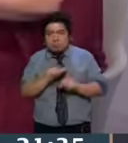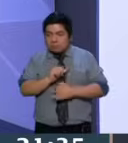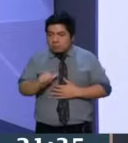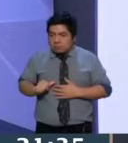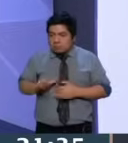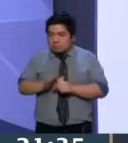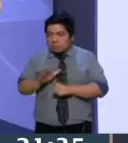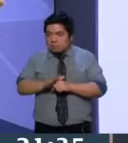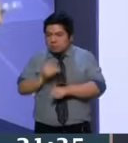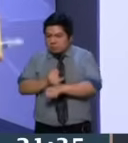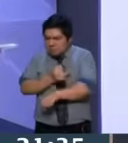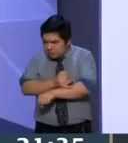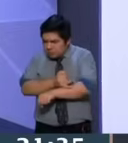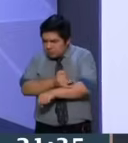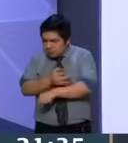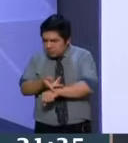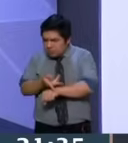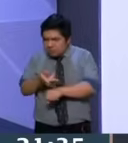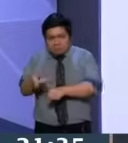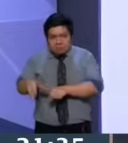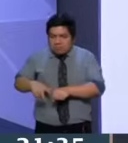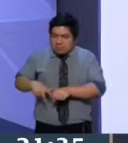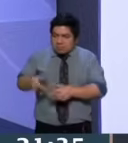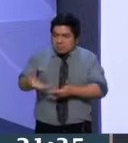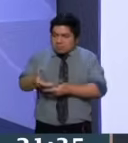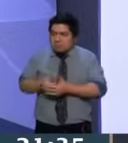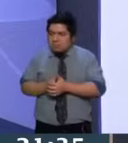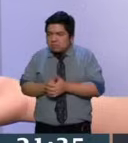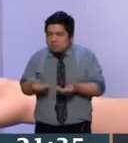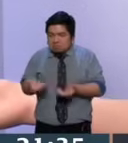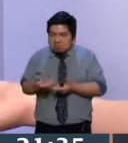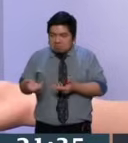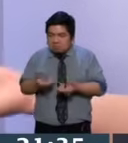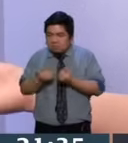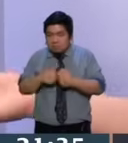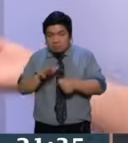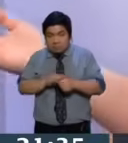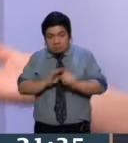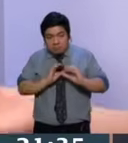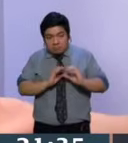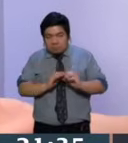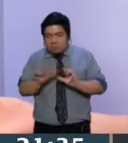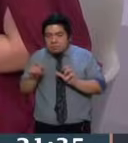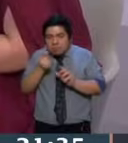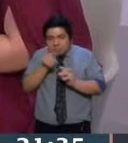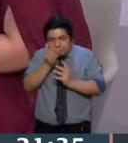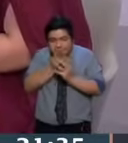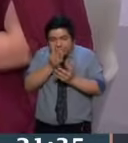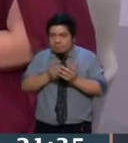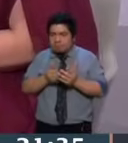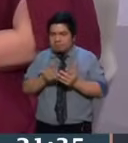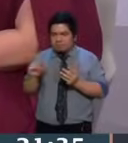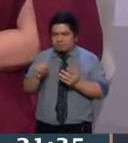¿Y qué crees, Iztapalapa? ¿y O sea, qué crees el que es gobierno mi beca local para que empezar? hizo- ¿Parte de qué crees que O es sea, mi beca ¿eso es para el sistema empezar? de cuidados? No, eso es parte del sistema de cuidados. No,